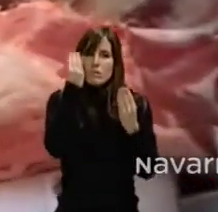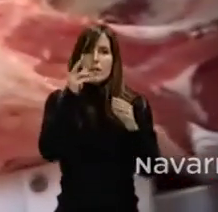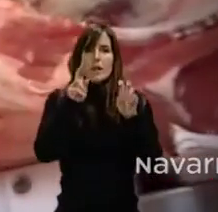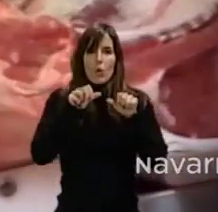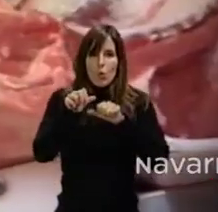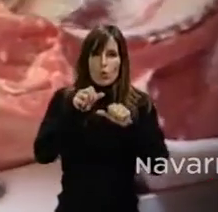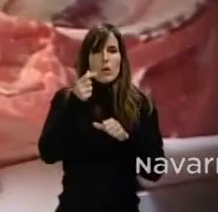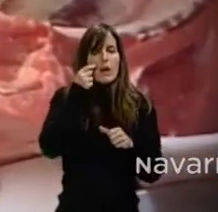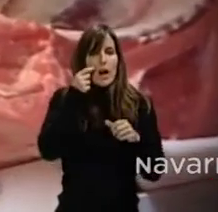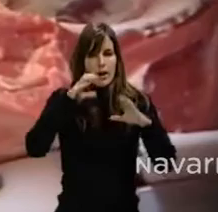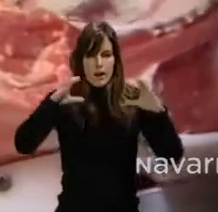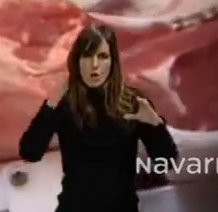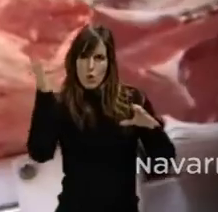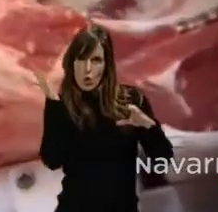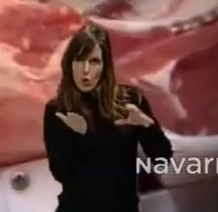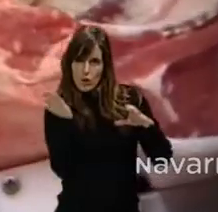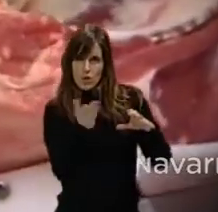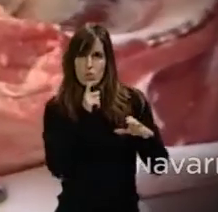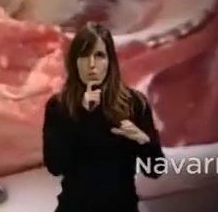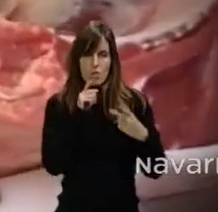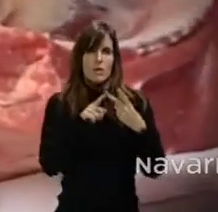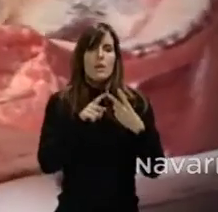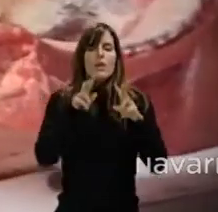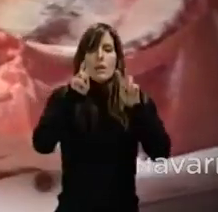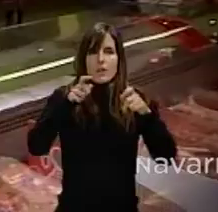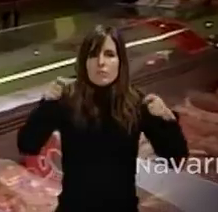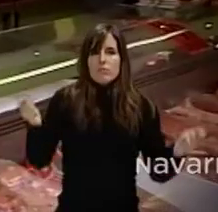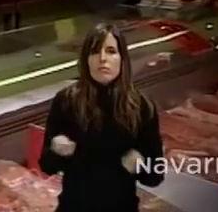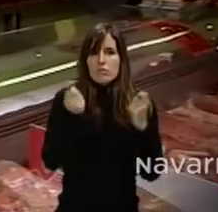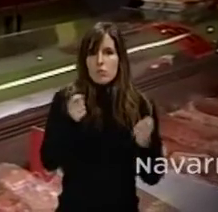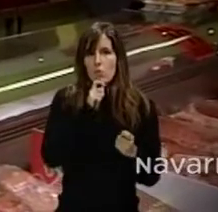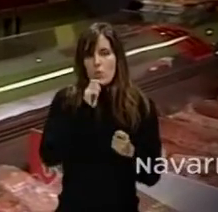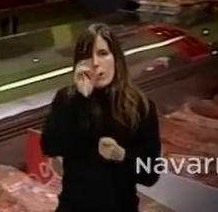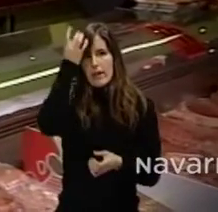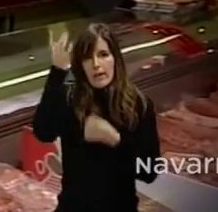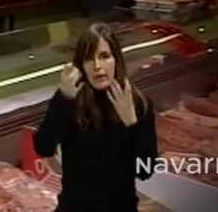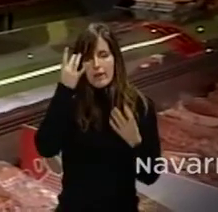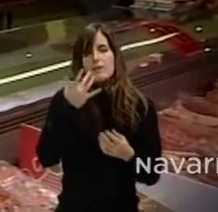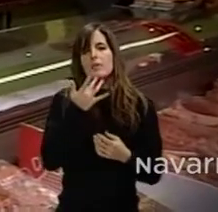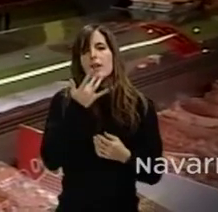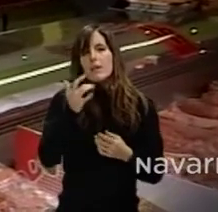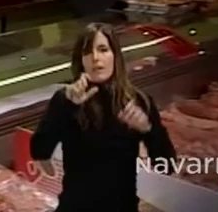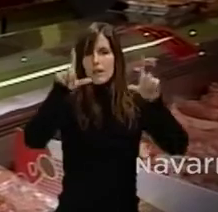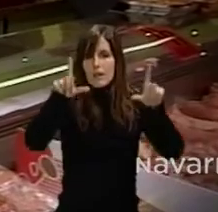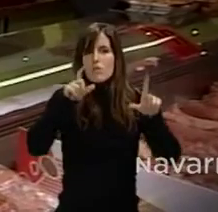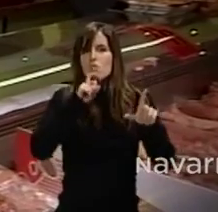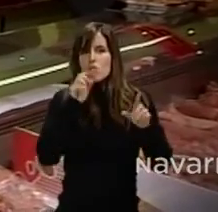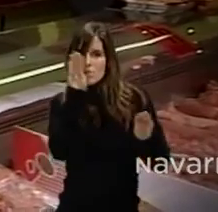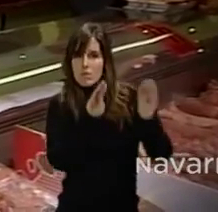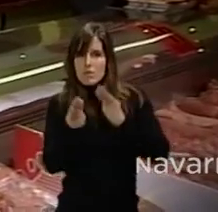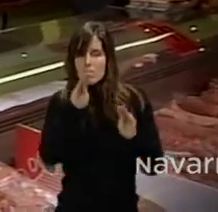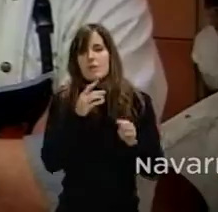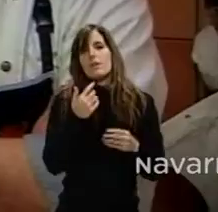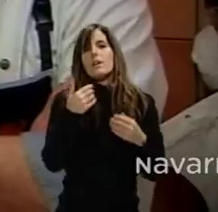cortes de carne marketing escaparatismo informática todo eso lo tengo cubierto luego